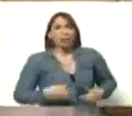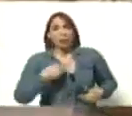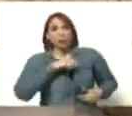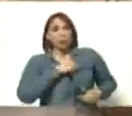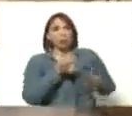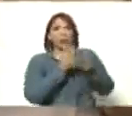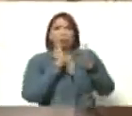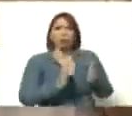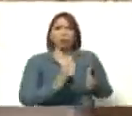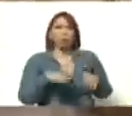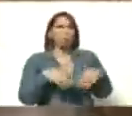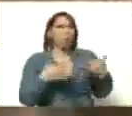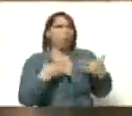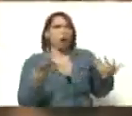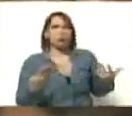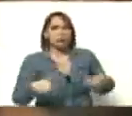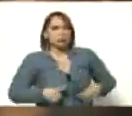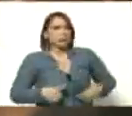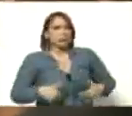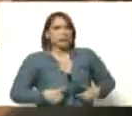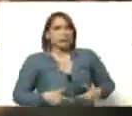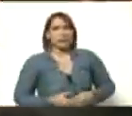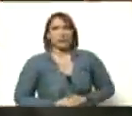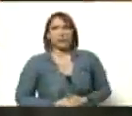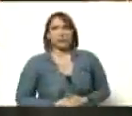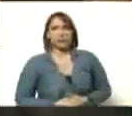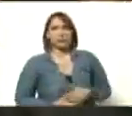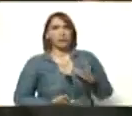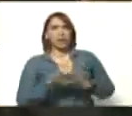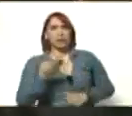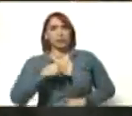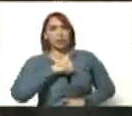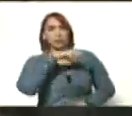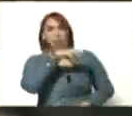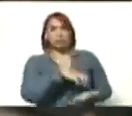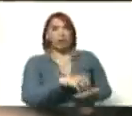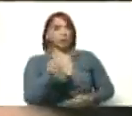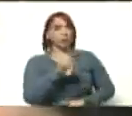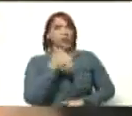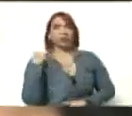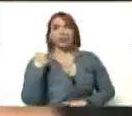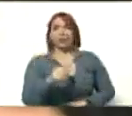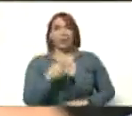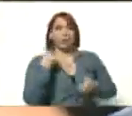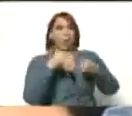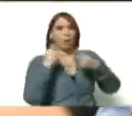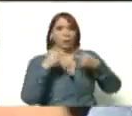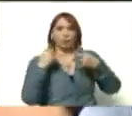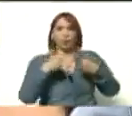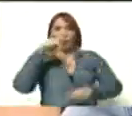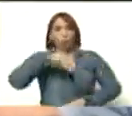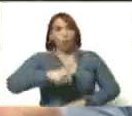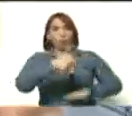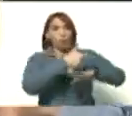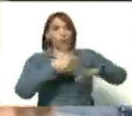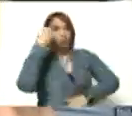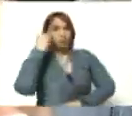cuánto nos costó salir de nuestros territorios porque no teníamos opción. Hoy el gobierno